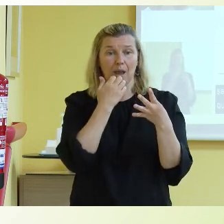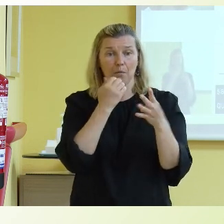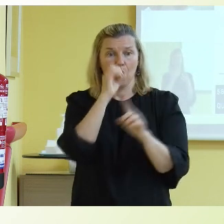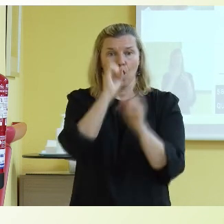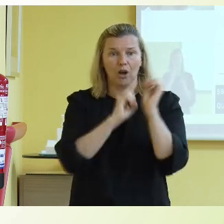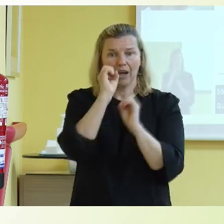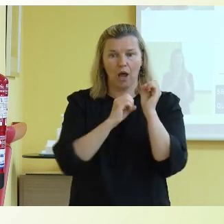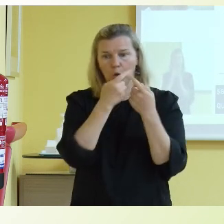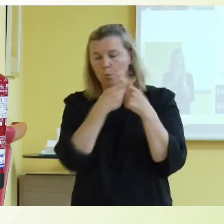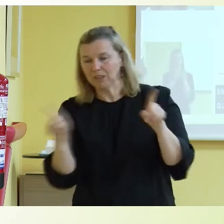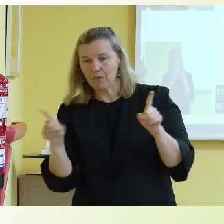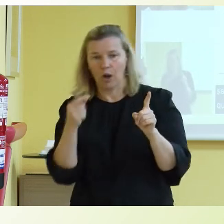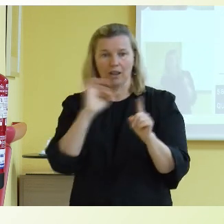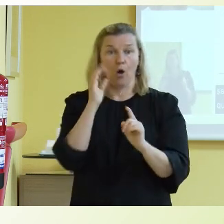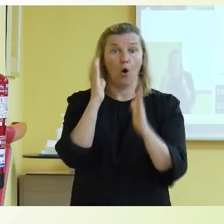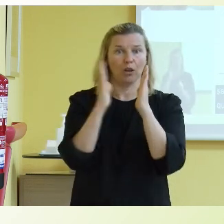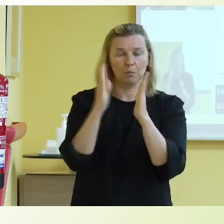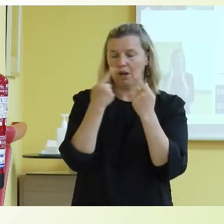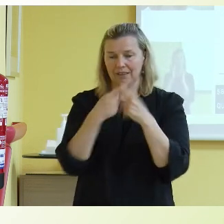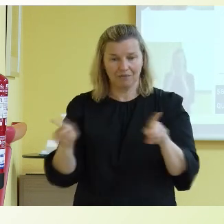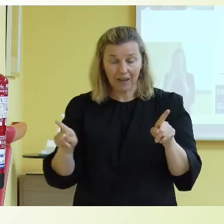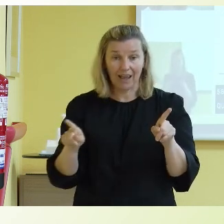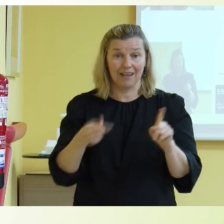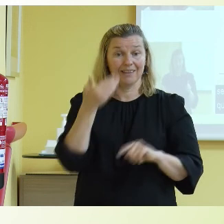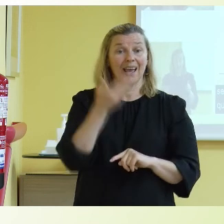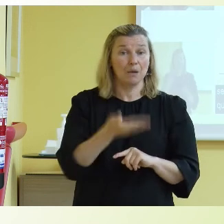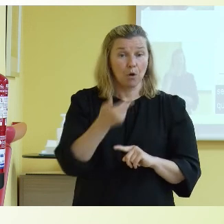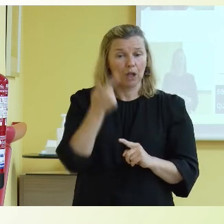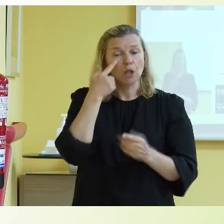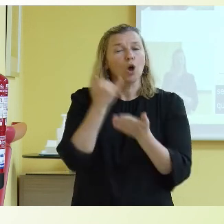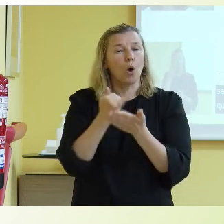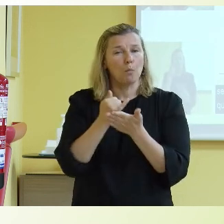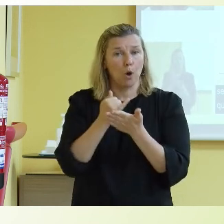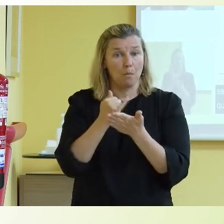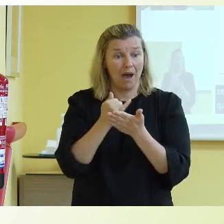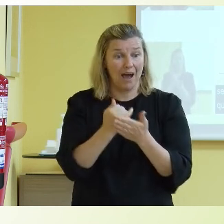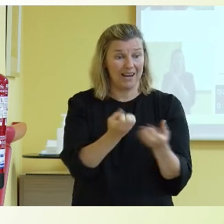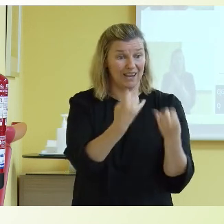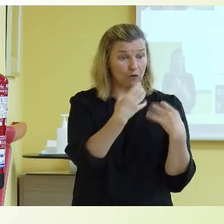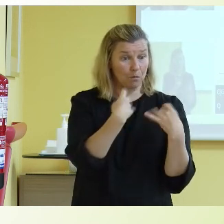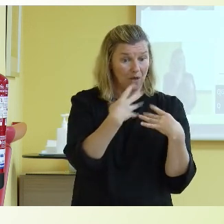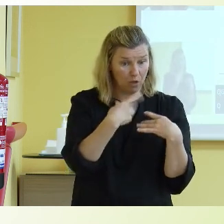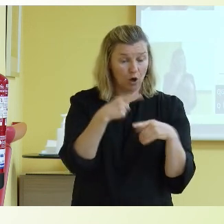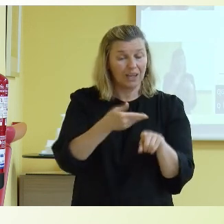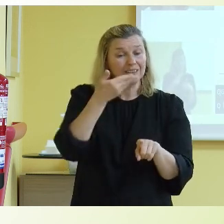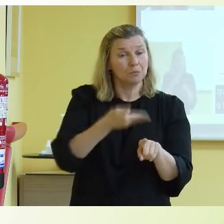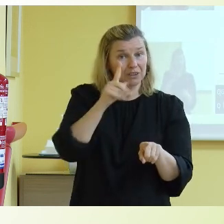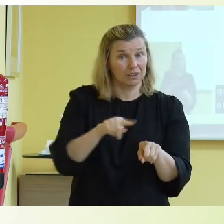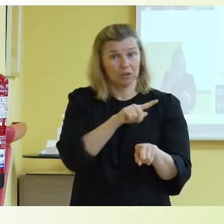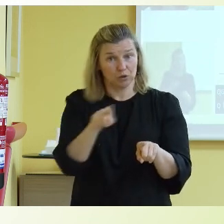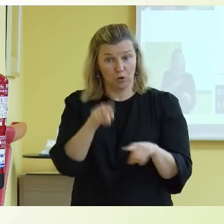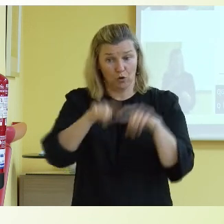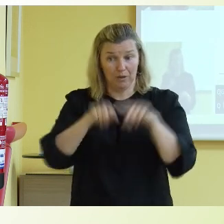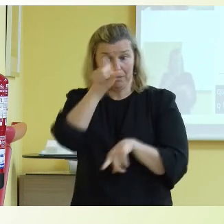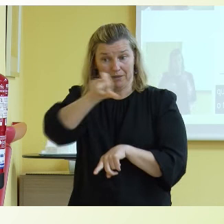de gravedad o temporalidad. Por ello, es muy importante comprobar si la información que se proporciona es relevante o no para un determinado